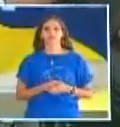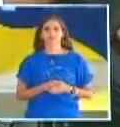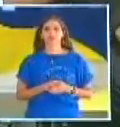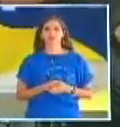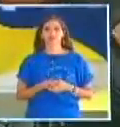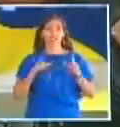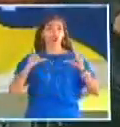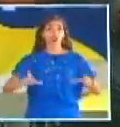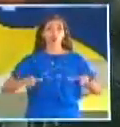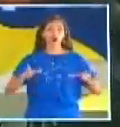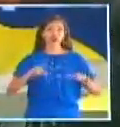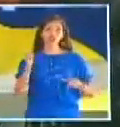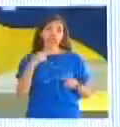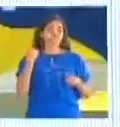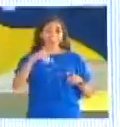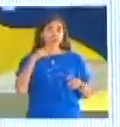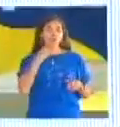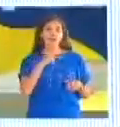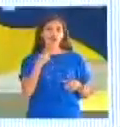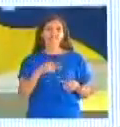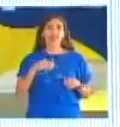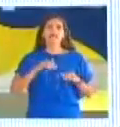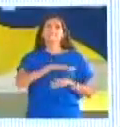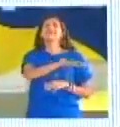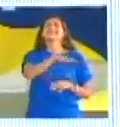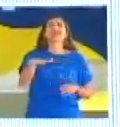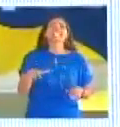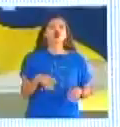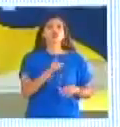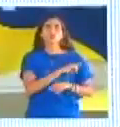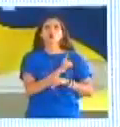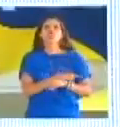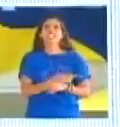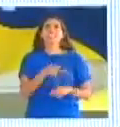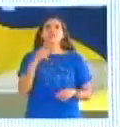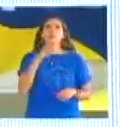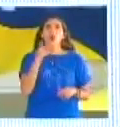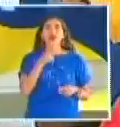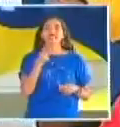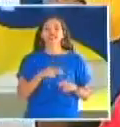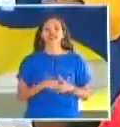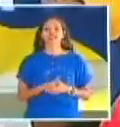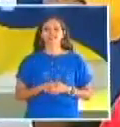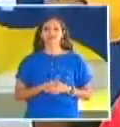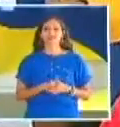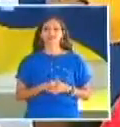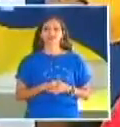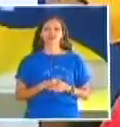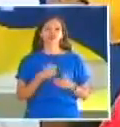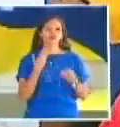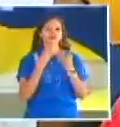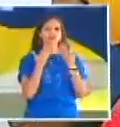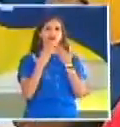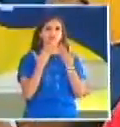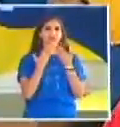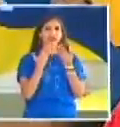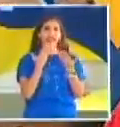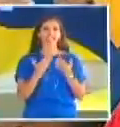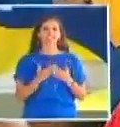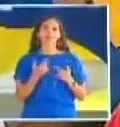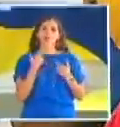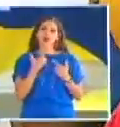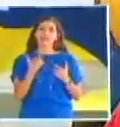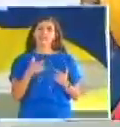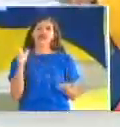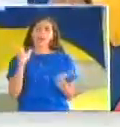Ludy, no solo derechos políticos, así plenos es. Poderes políticos. Así es, presidente. Muchísimas gracias por decir